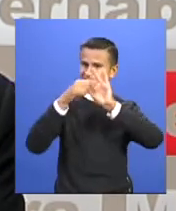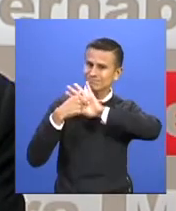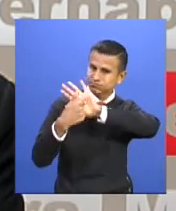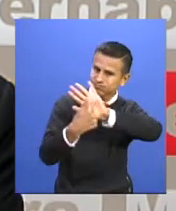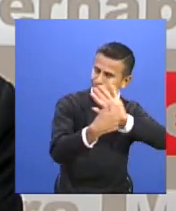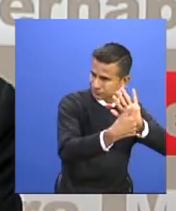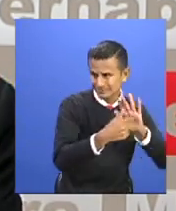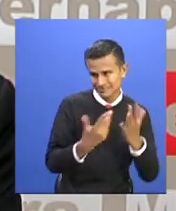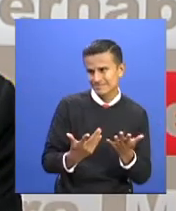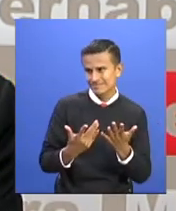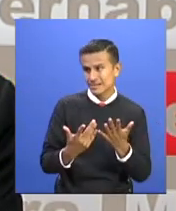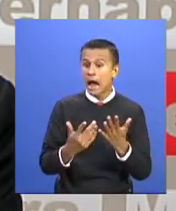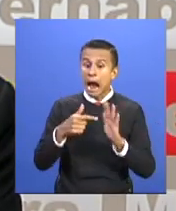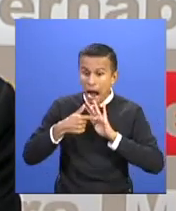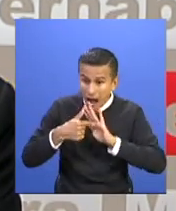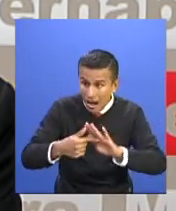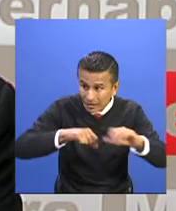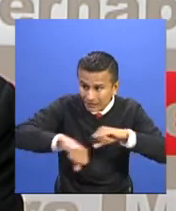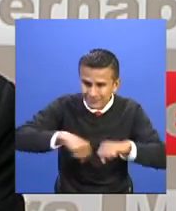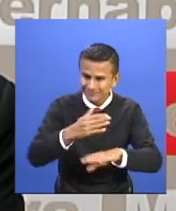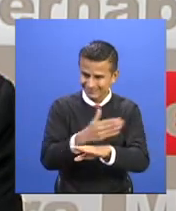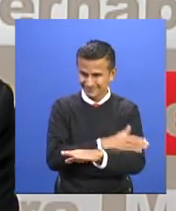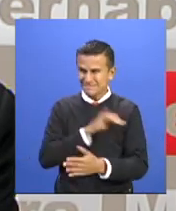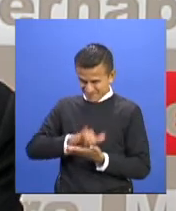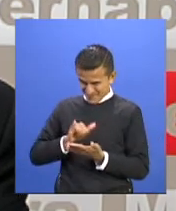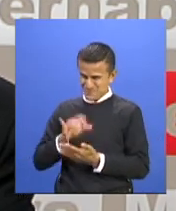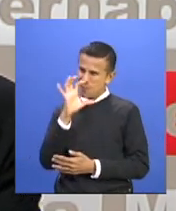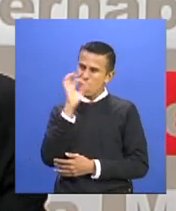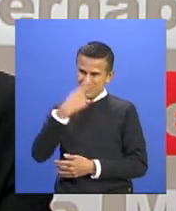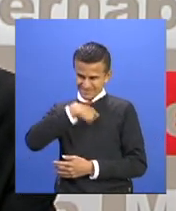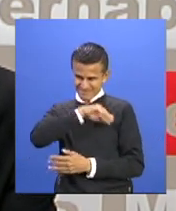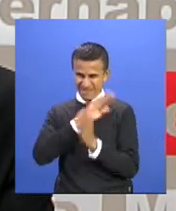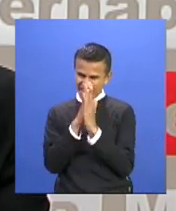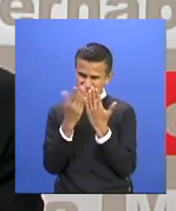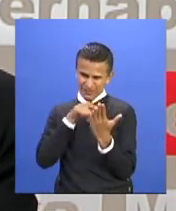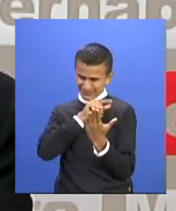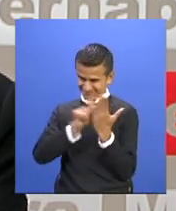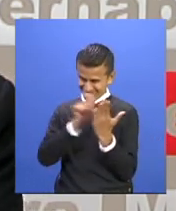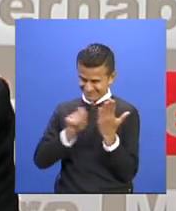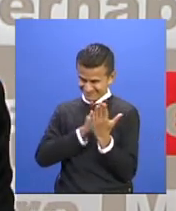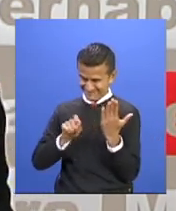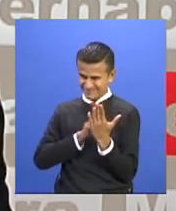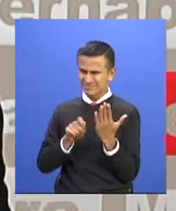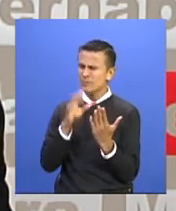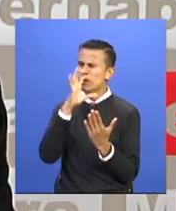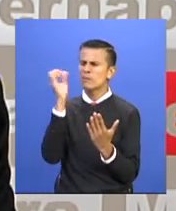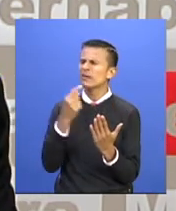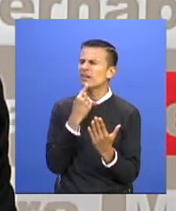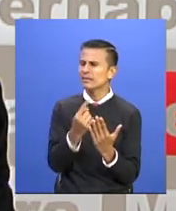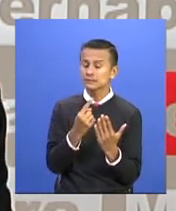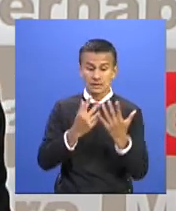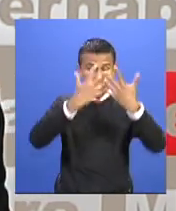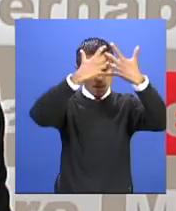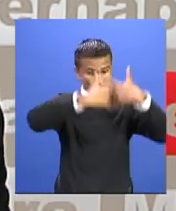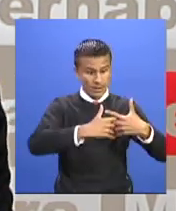algo muy importante que nos lleva a eso, también nos dice justo Villafañe, una empresa reputada, llámese